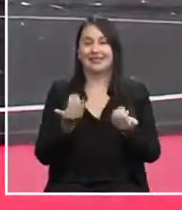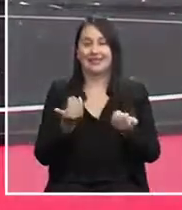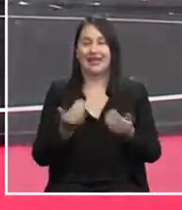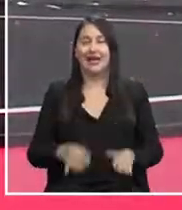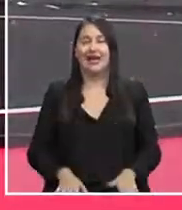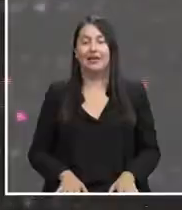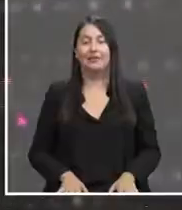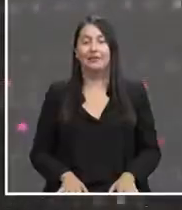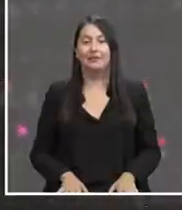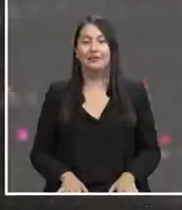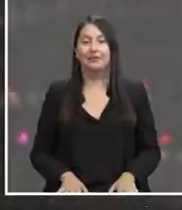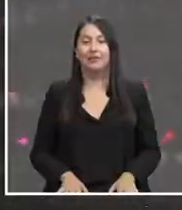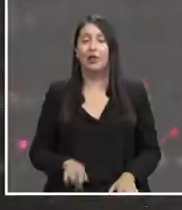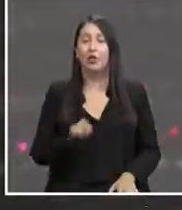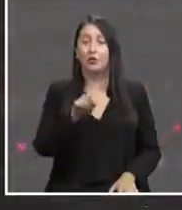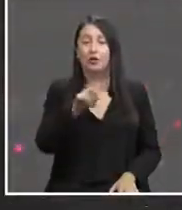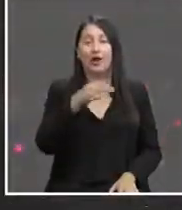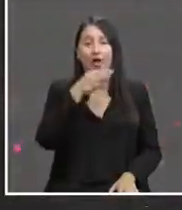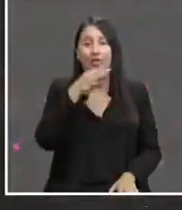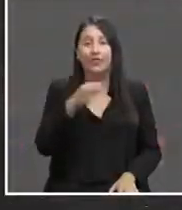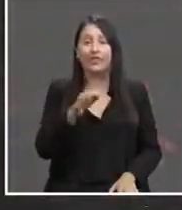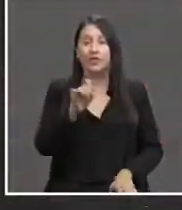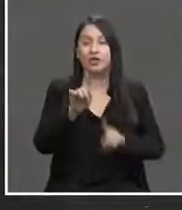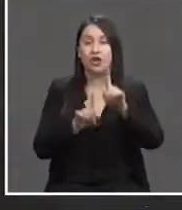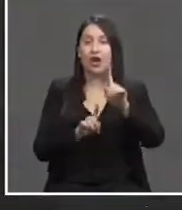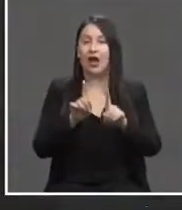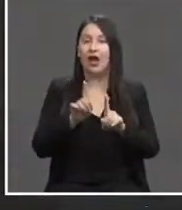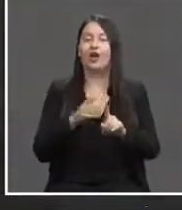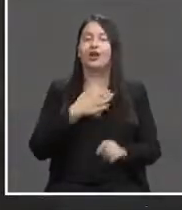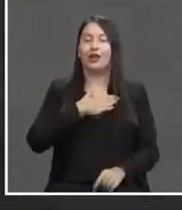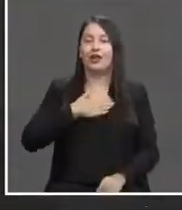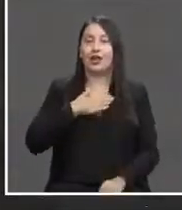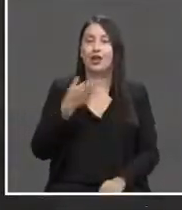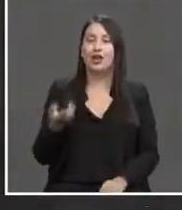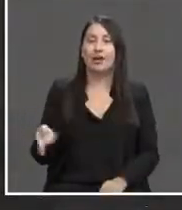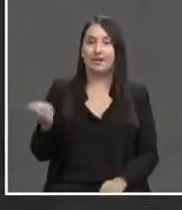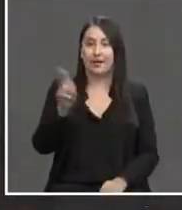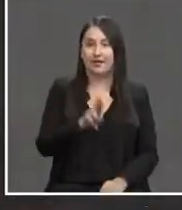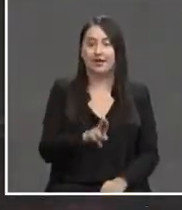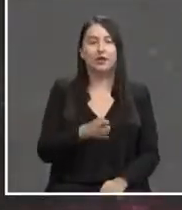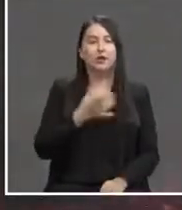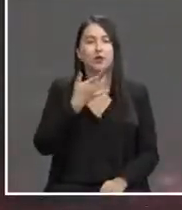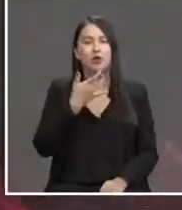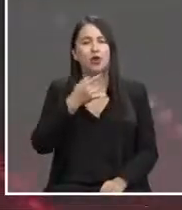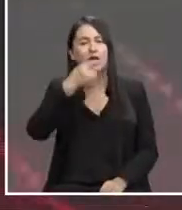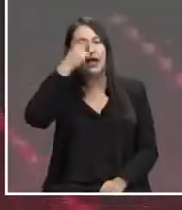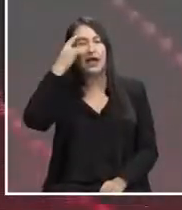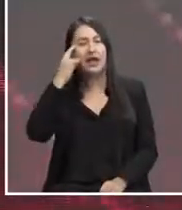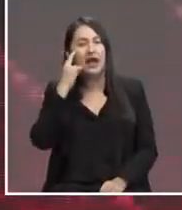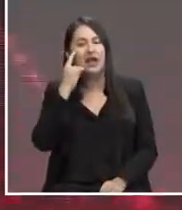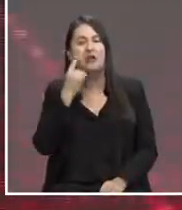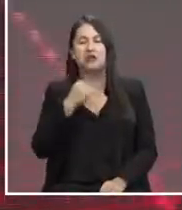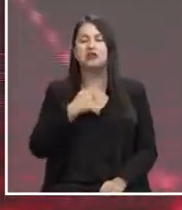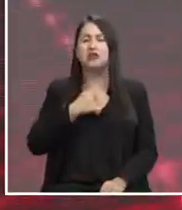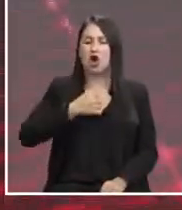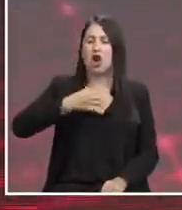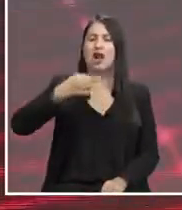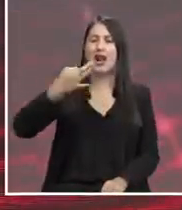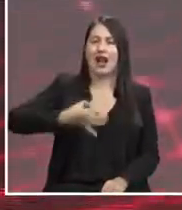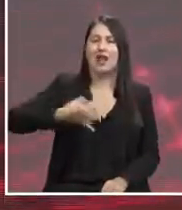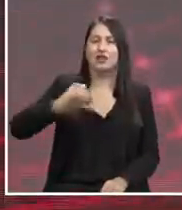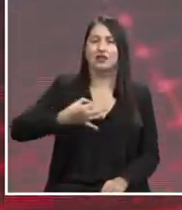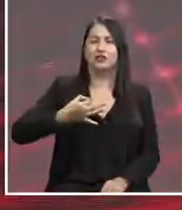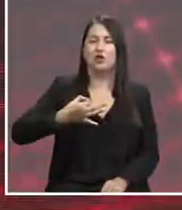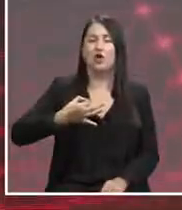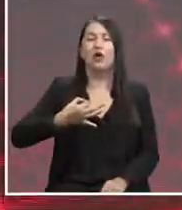Y sobre todo, tú has dicho algo que quiero recalcar antes de terminar. ¿Por qué creer que tener la razón es más importante que